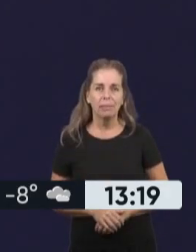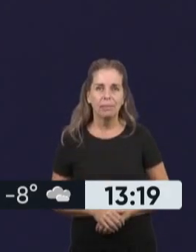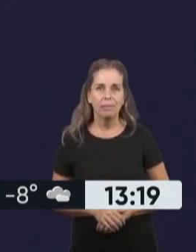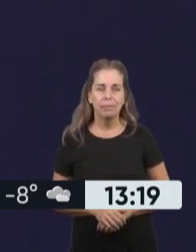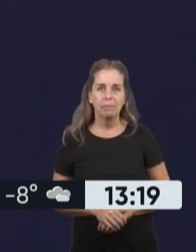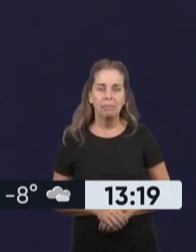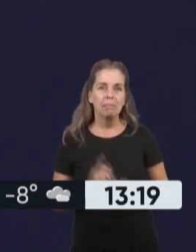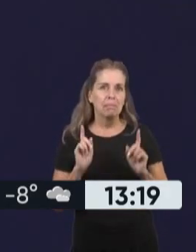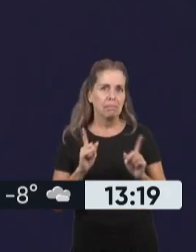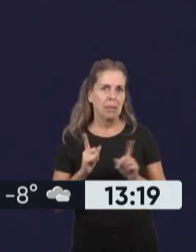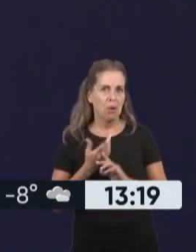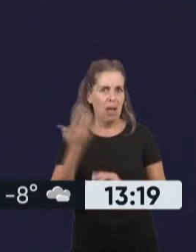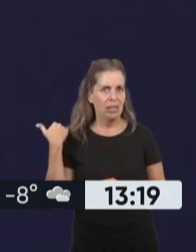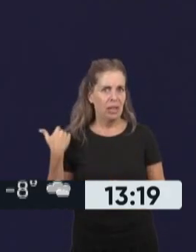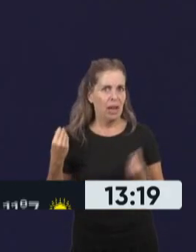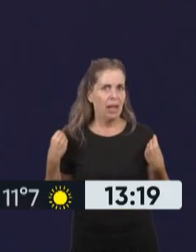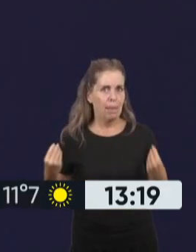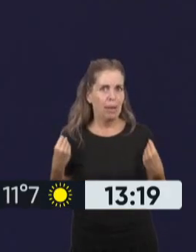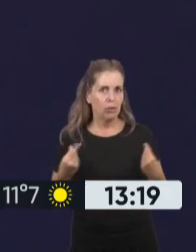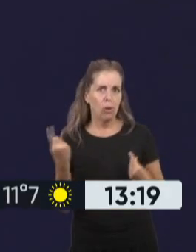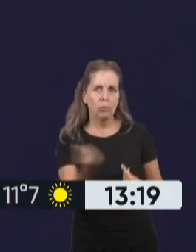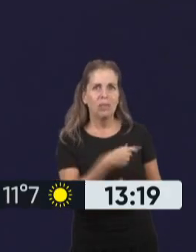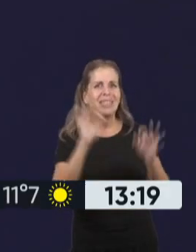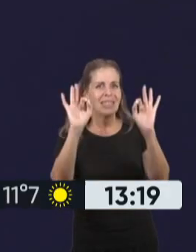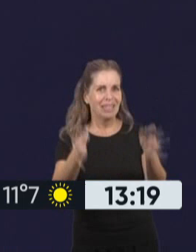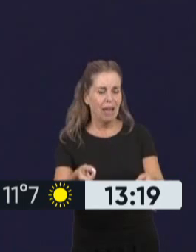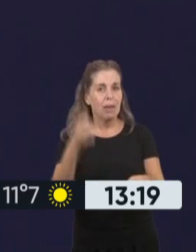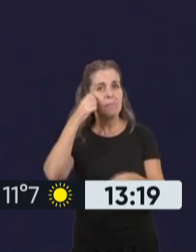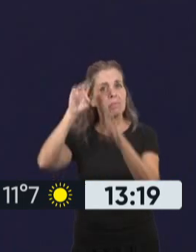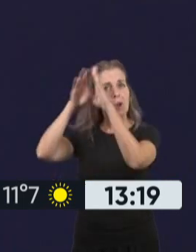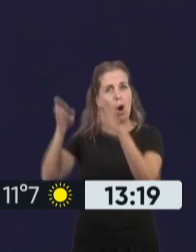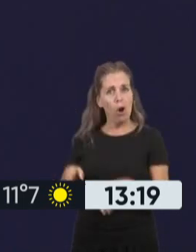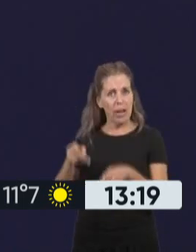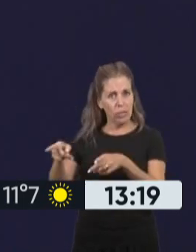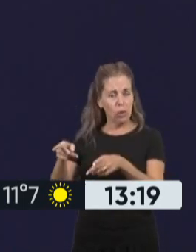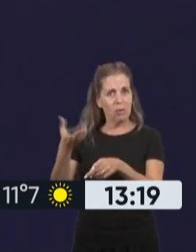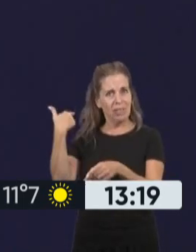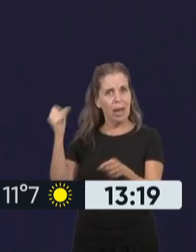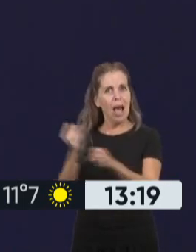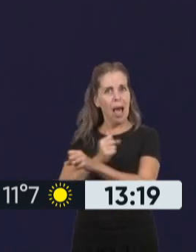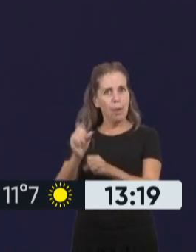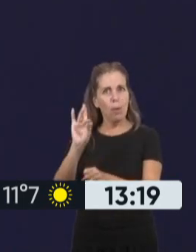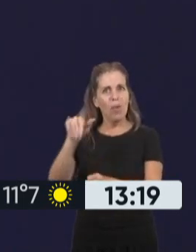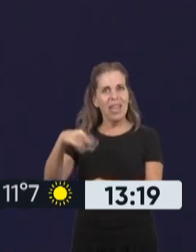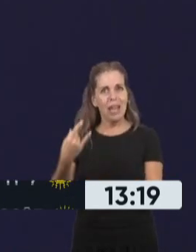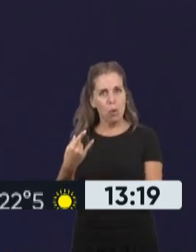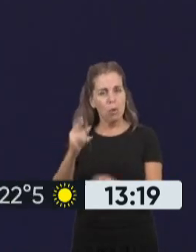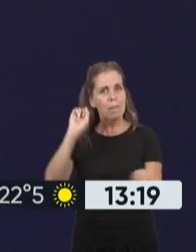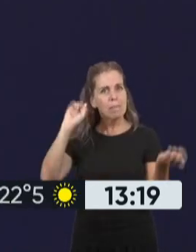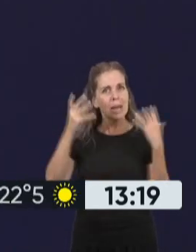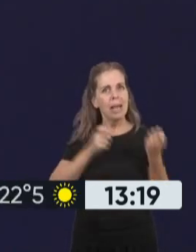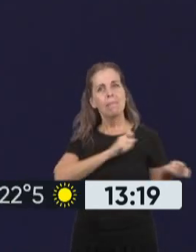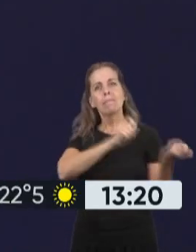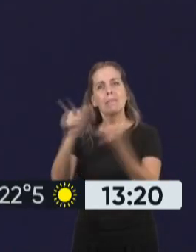En la misma jornada, como bien ustedes saben, el Congreso aprobó el DNU que el presidente Milei envió para firmar un